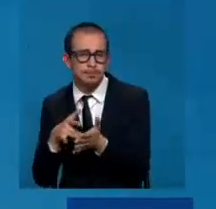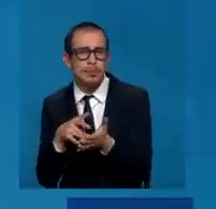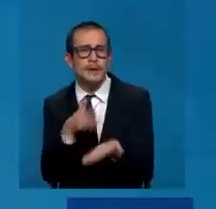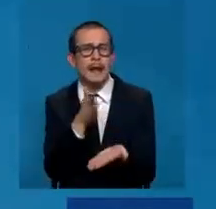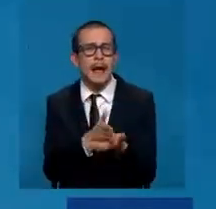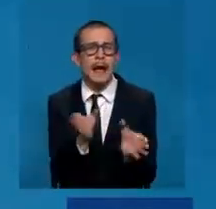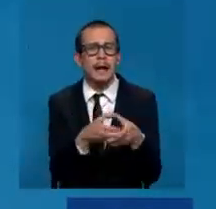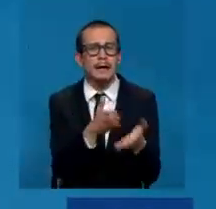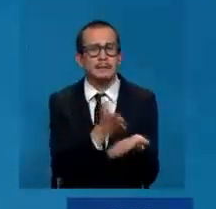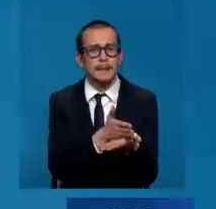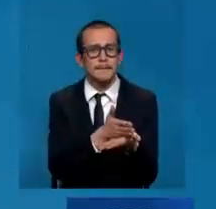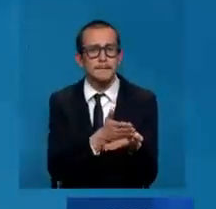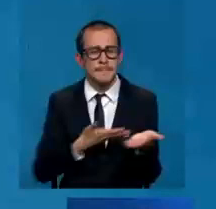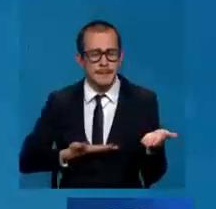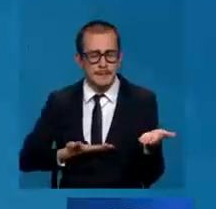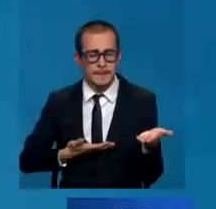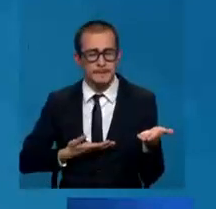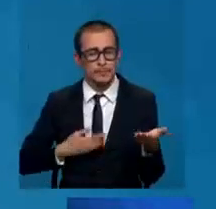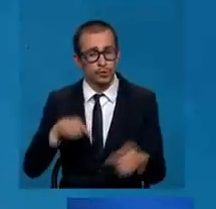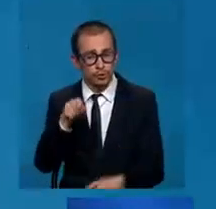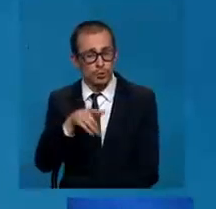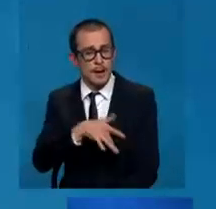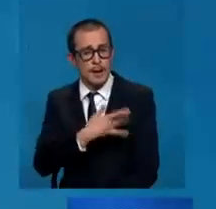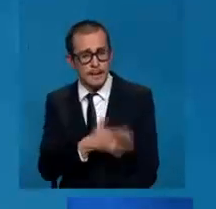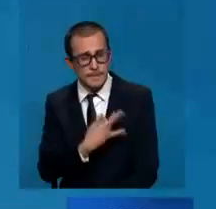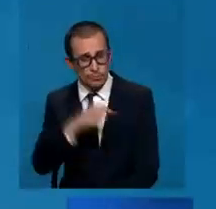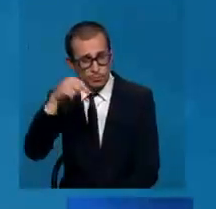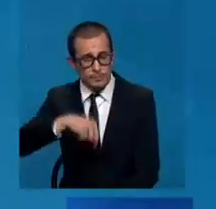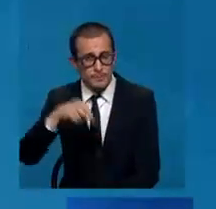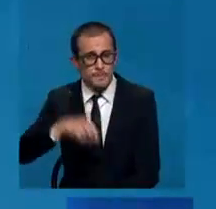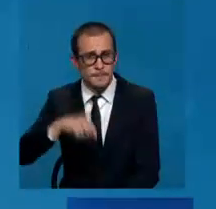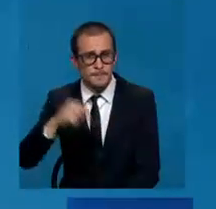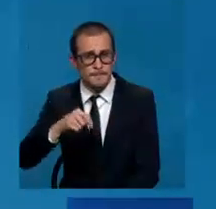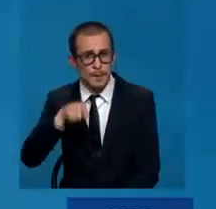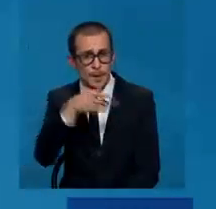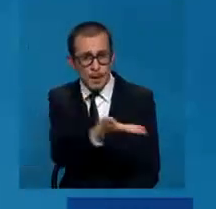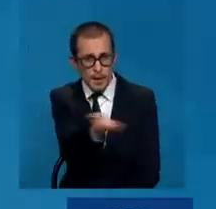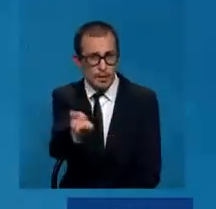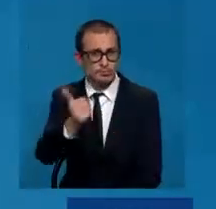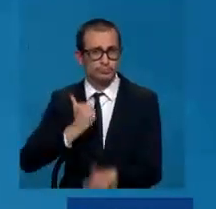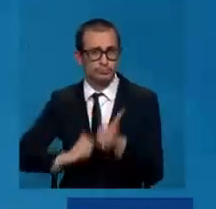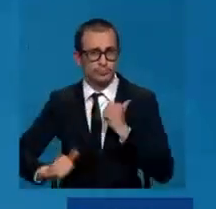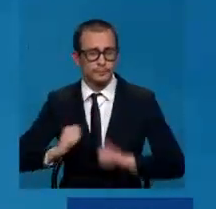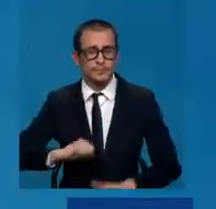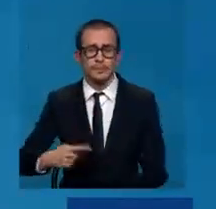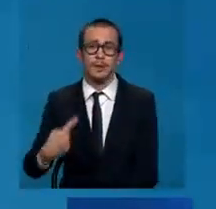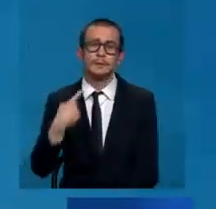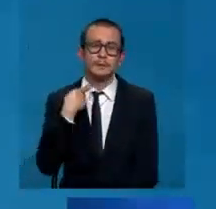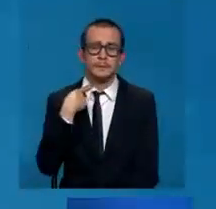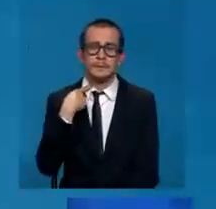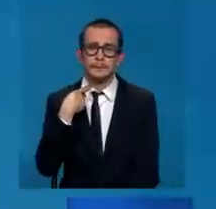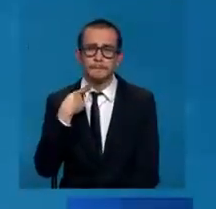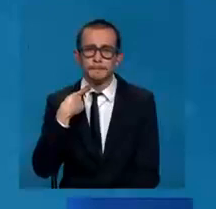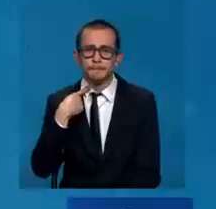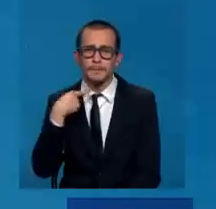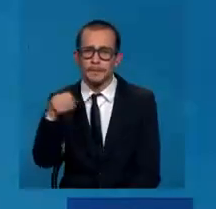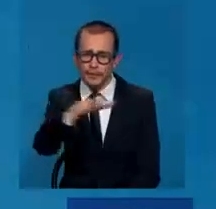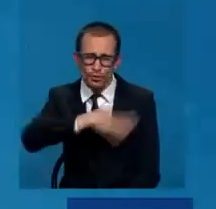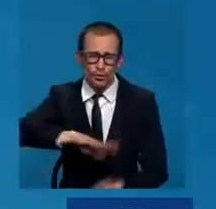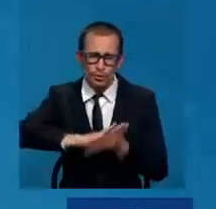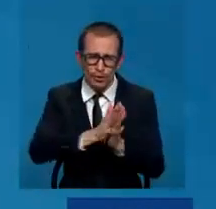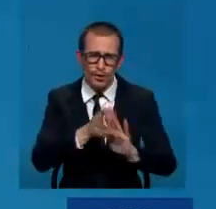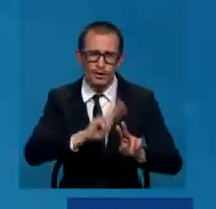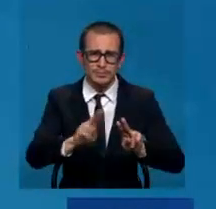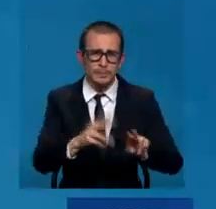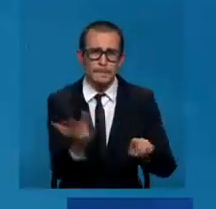media. Por eso lamento que hoy día ellos estén sufriendo las consecuencias de estos actos